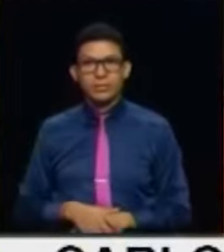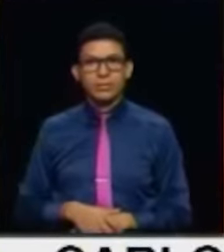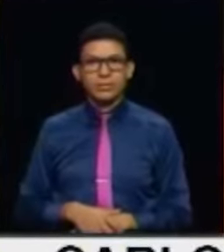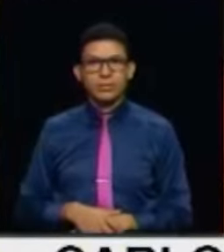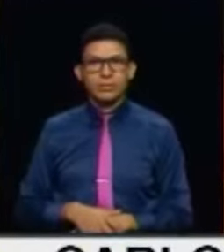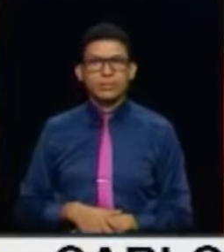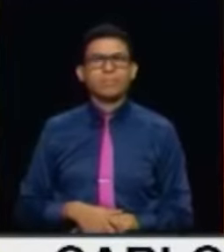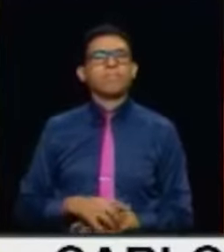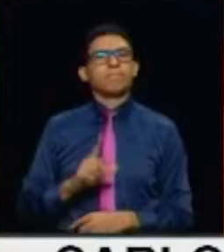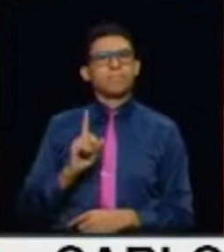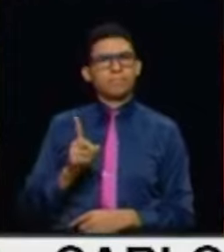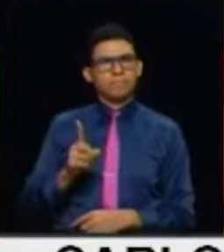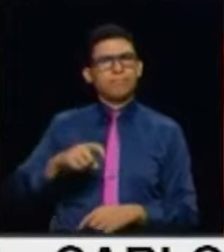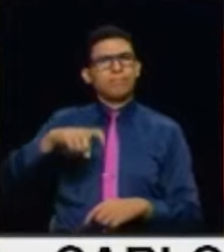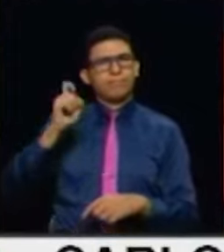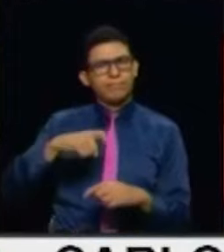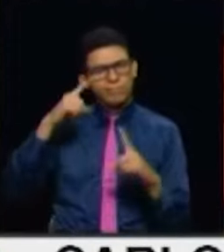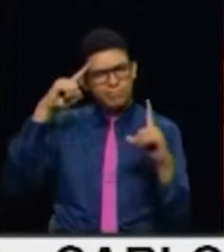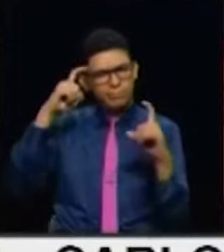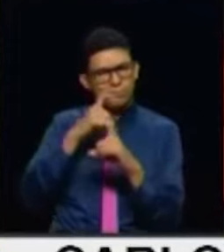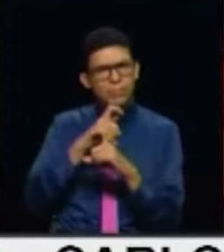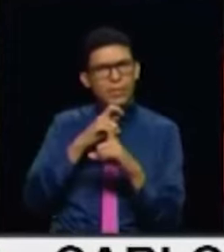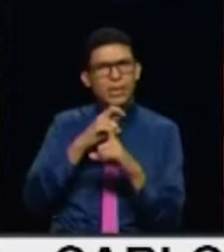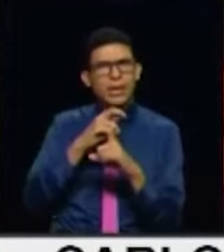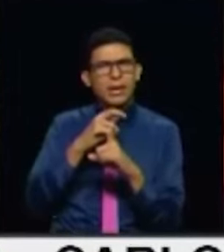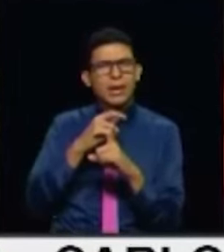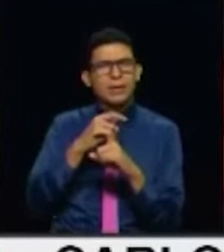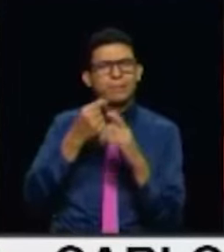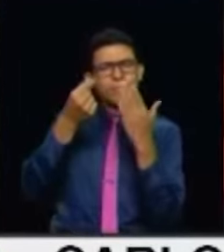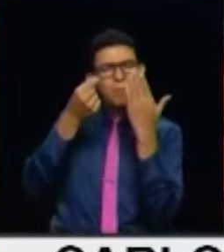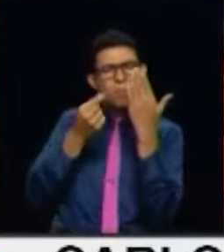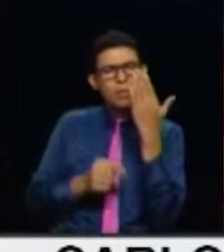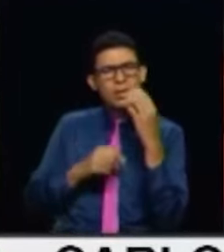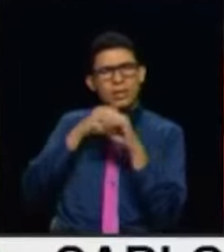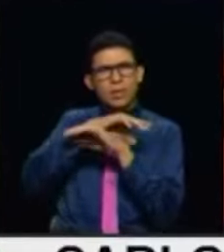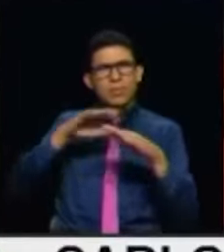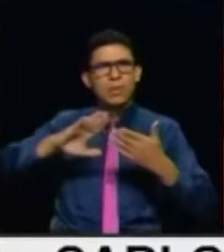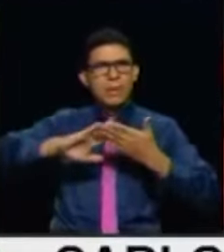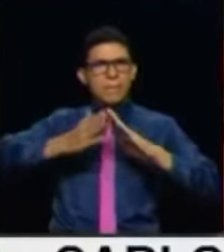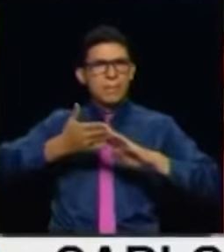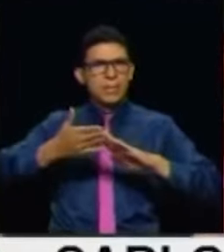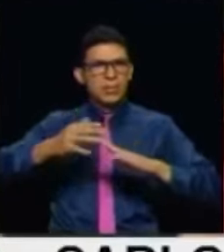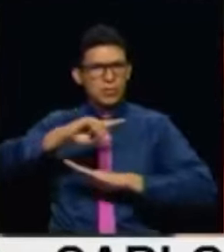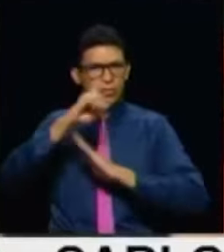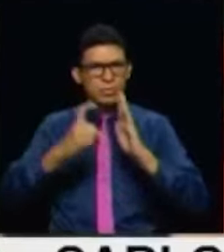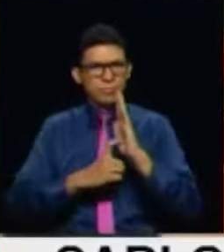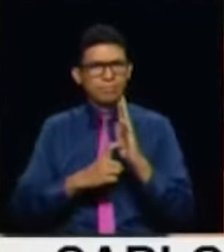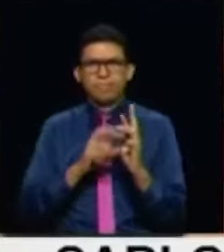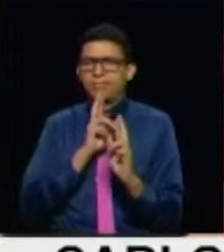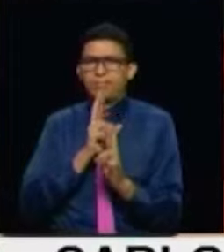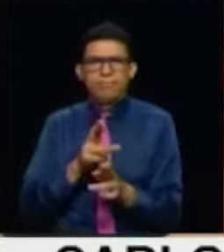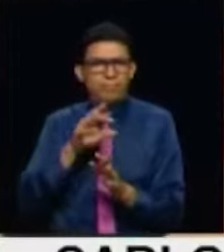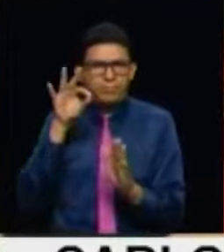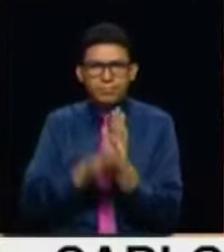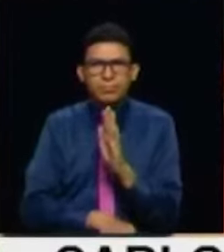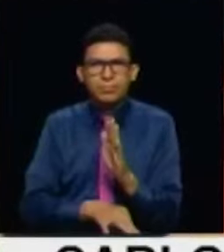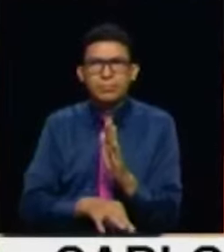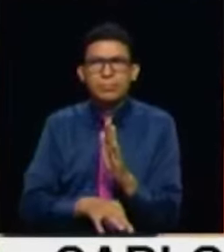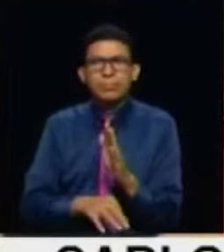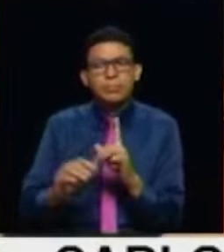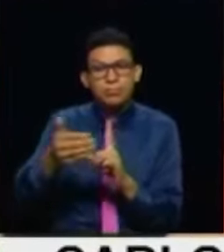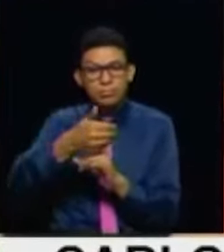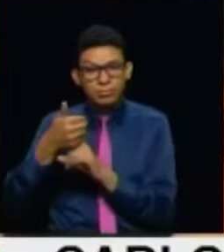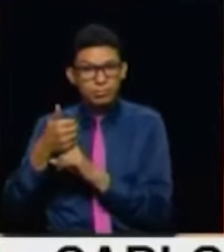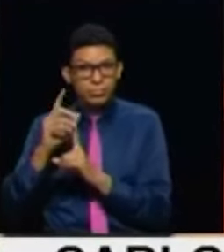debe realmente evaluarse es esa política pública de la paz total. No está dando resultados, está protegiendo a